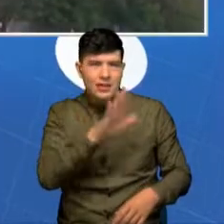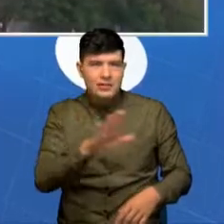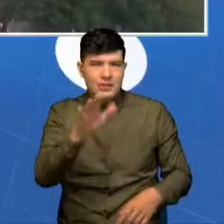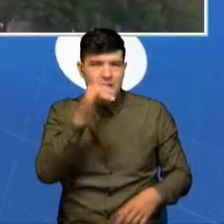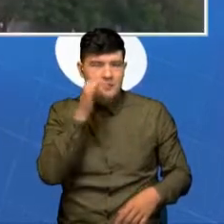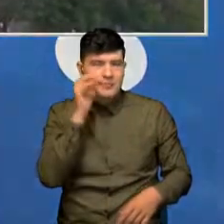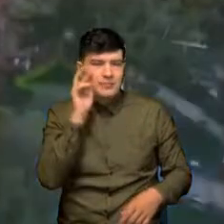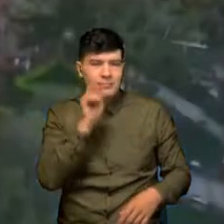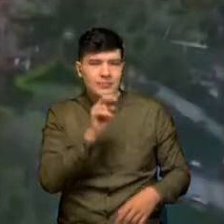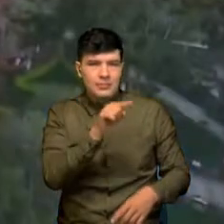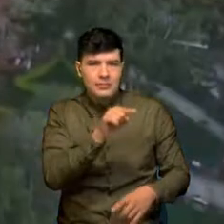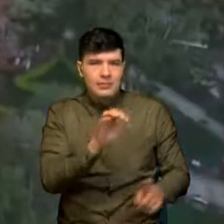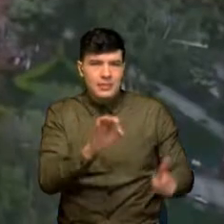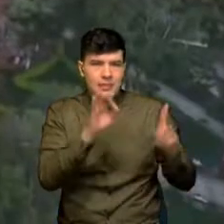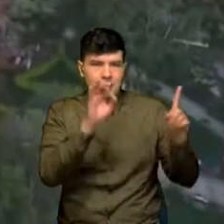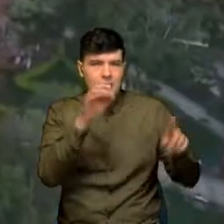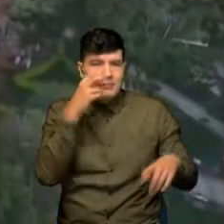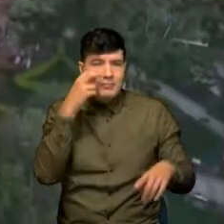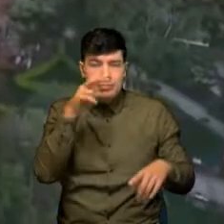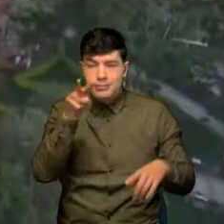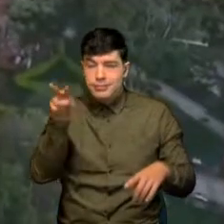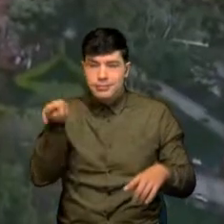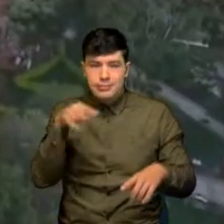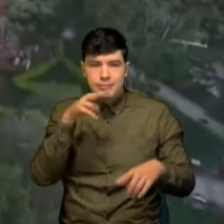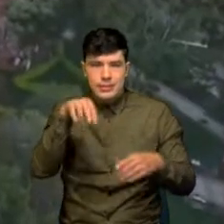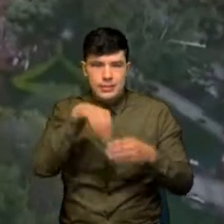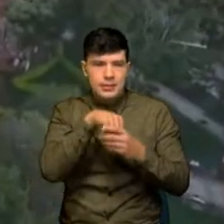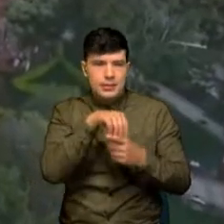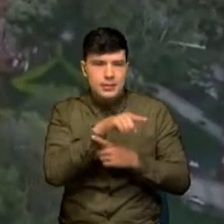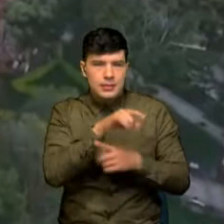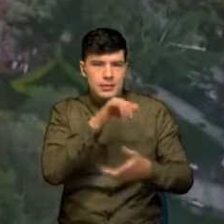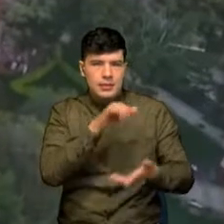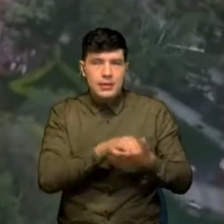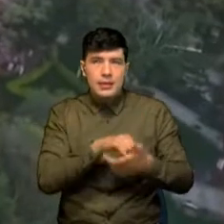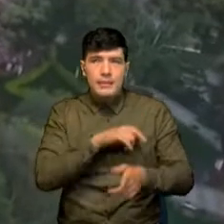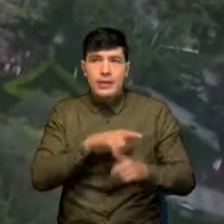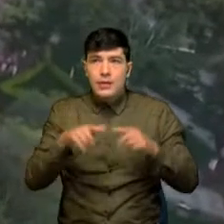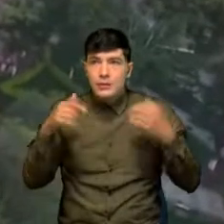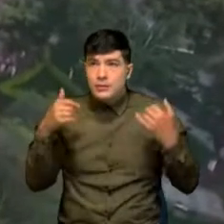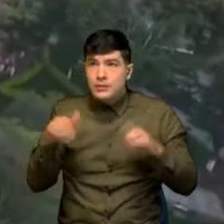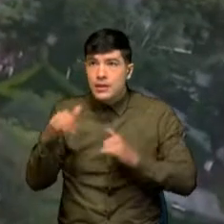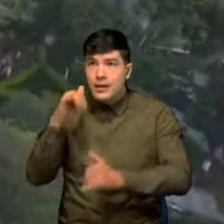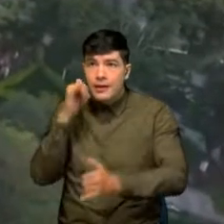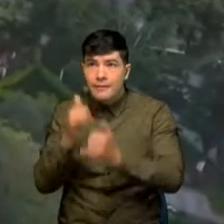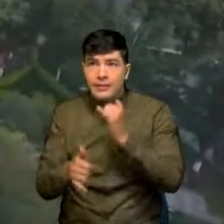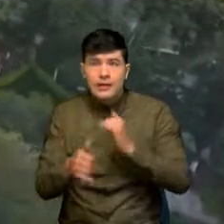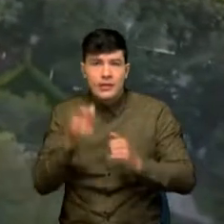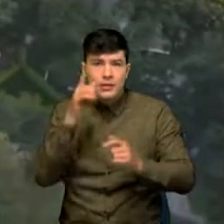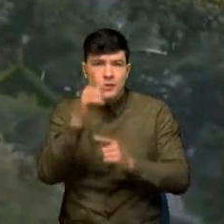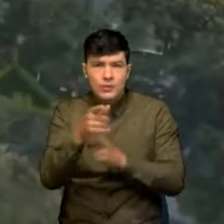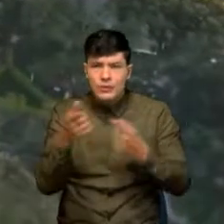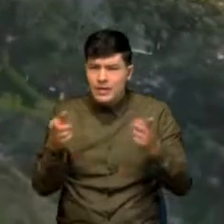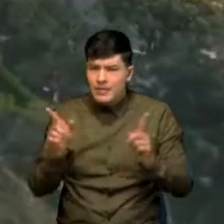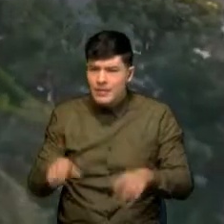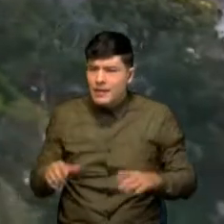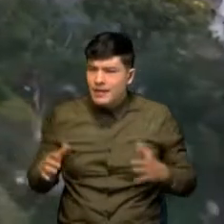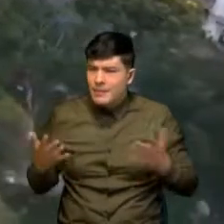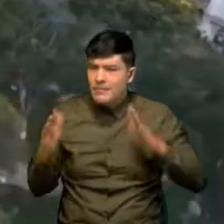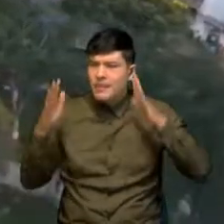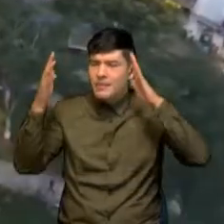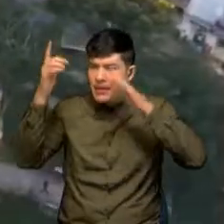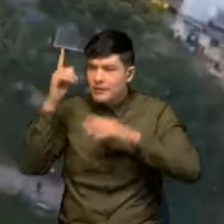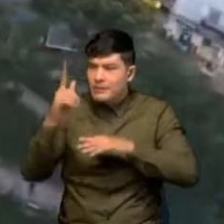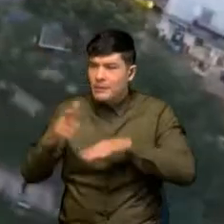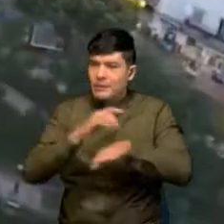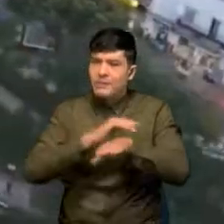de entrada del parque tenemos una cámara de la policía y una dentro del parque. Muy bien, y para finalizar, usted también está de celebración, así que invitación para que